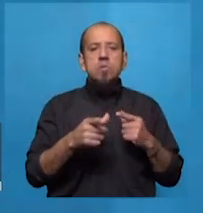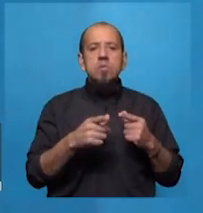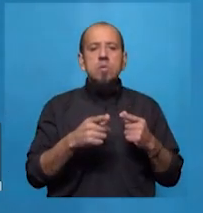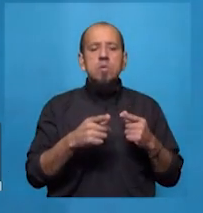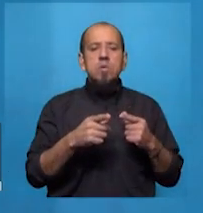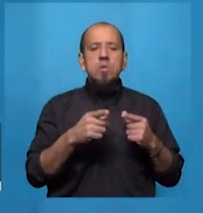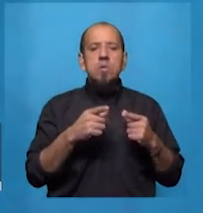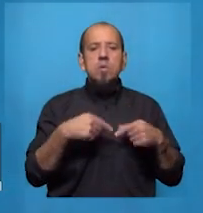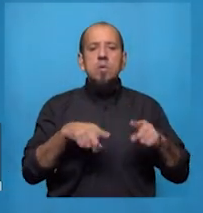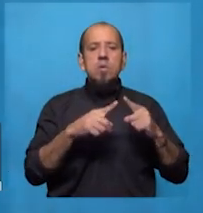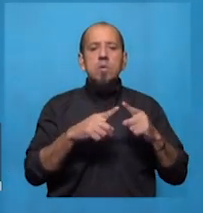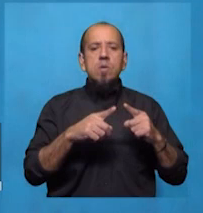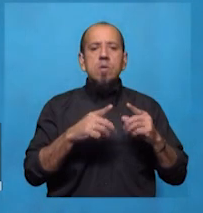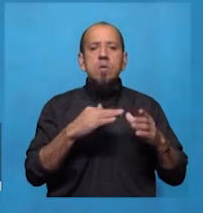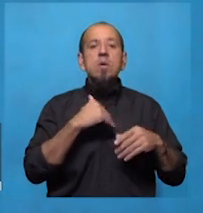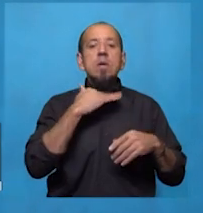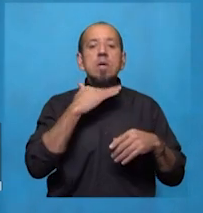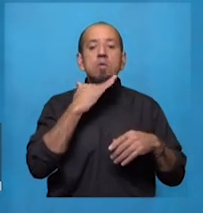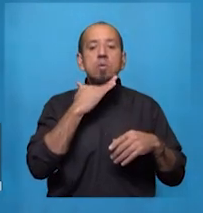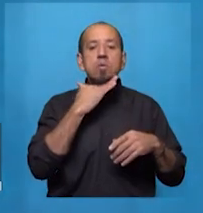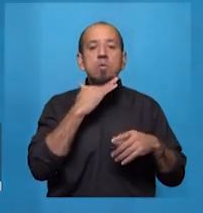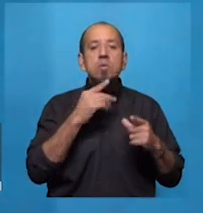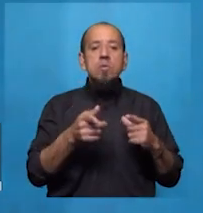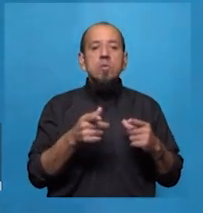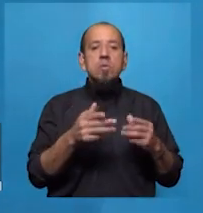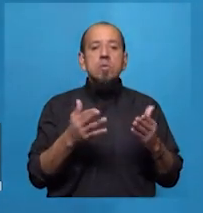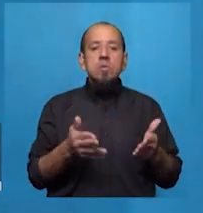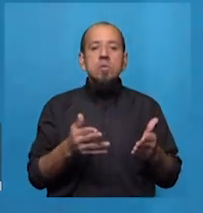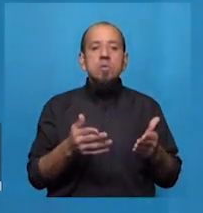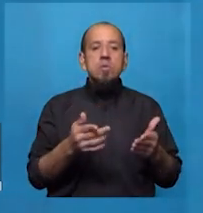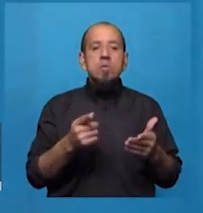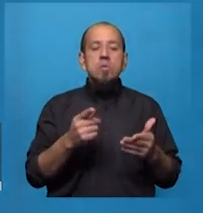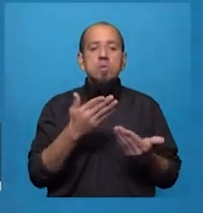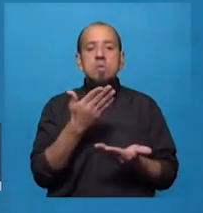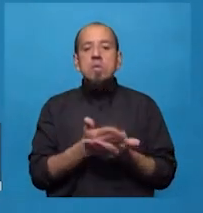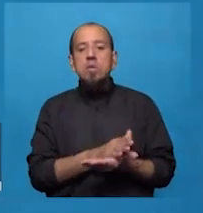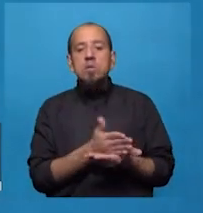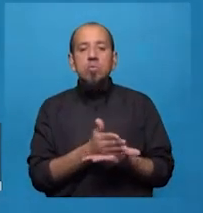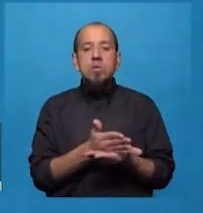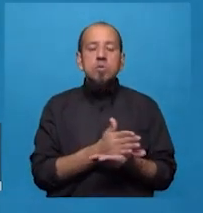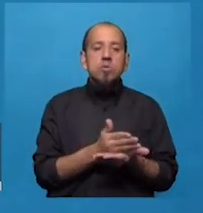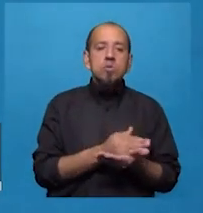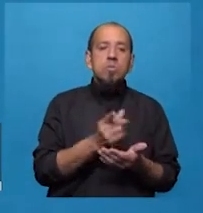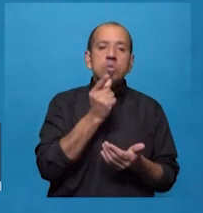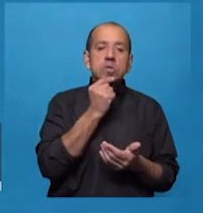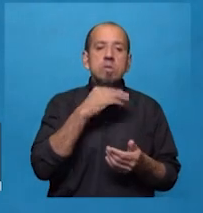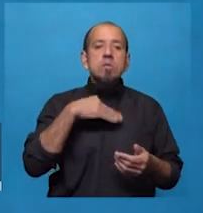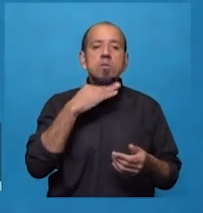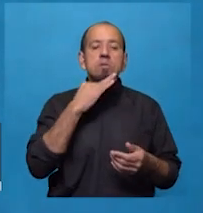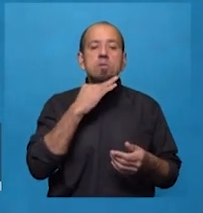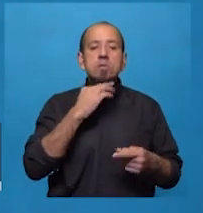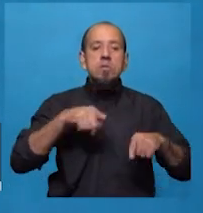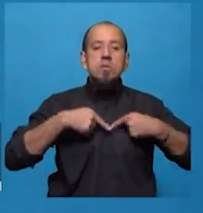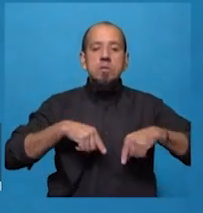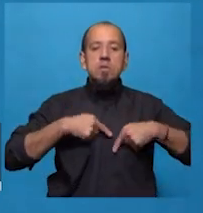es integrante del gabinete en canelones acerca de la articulación entre el la policía canelones el Ministerio del interior y la